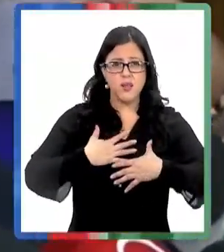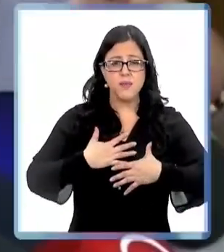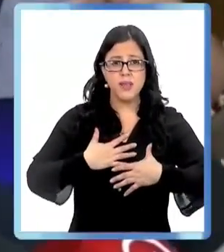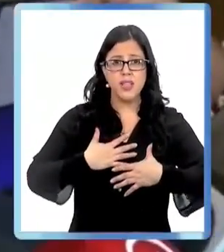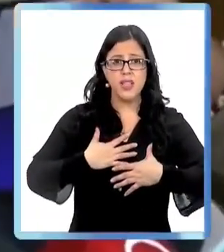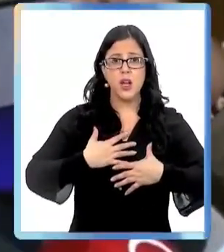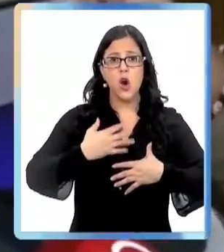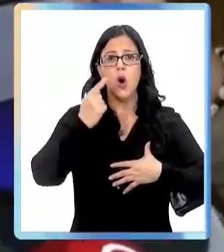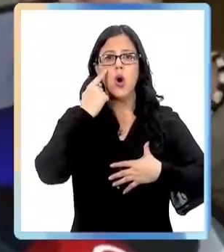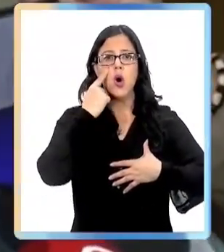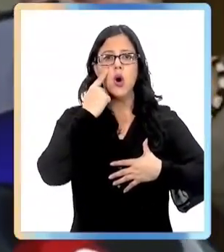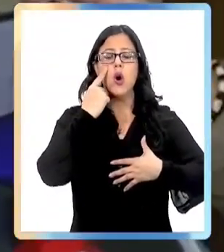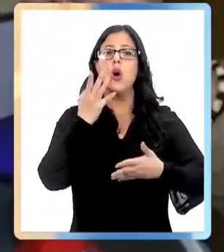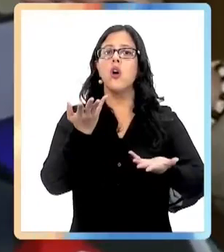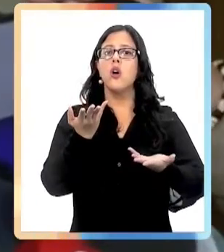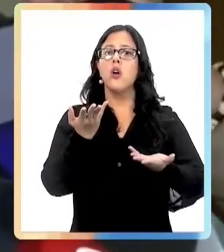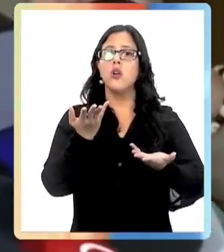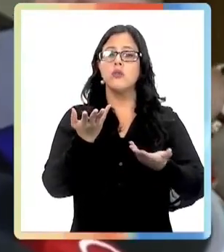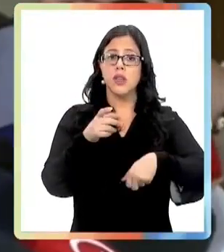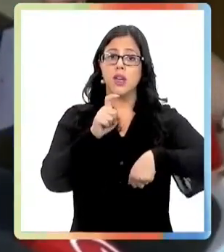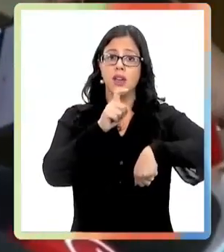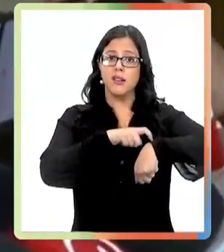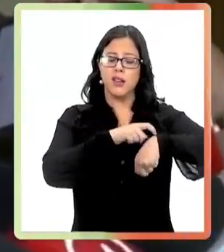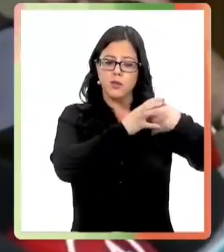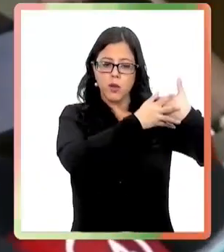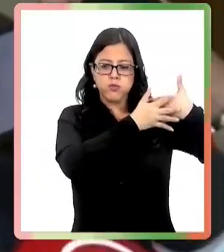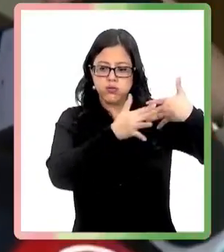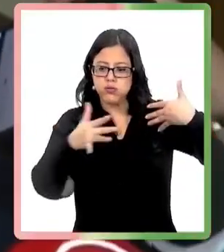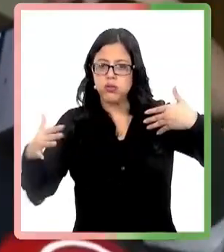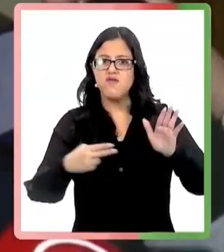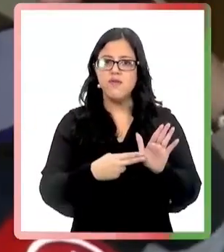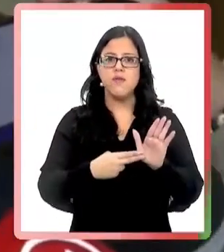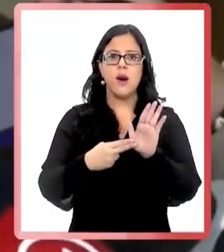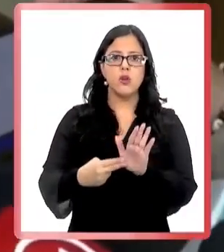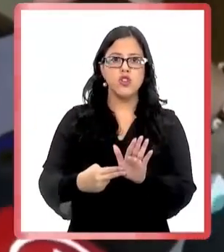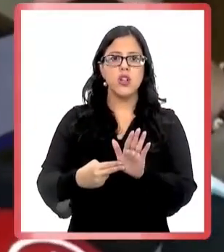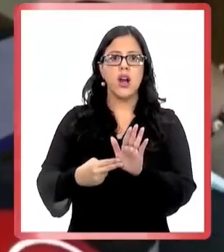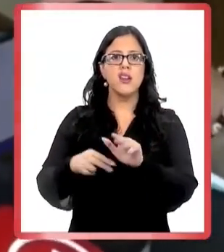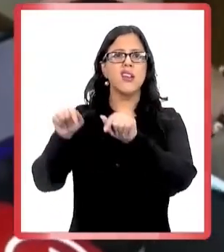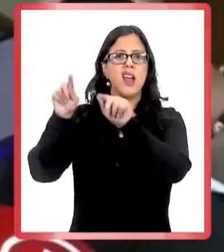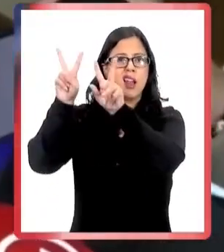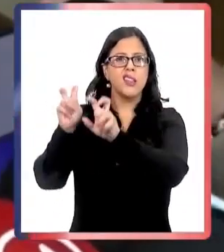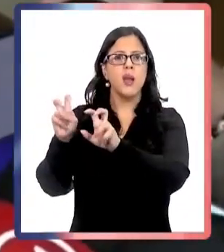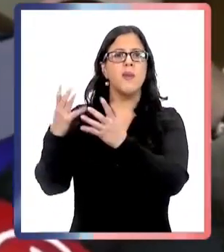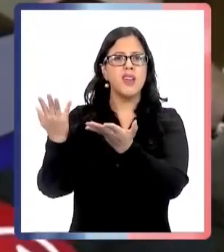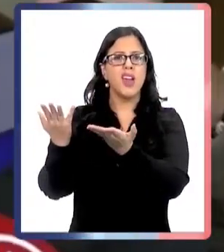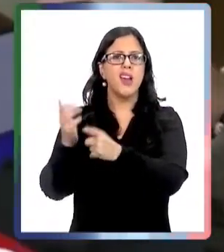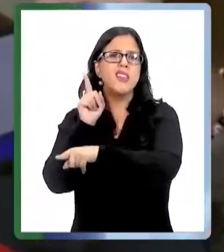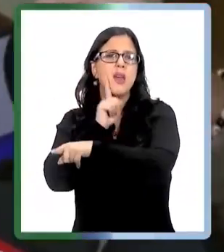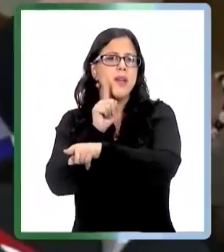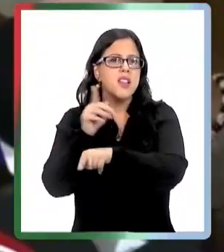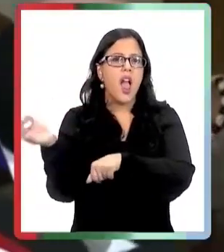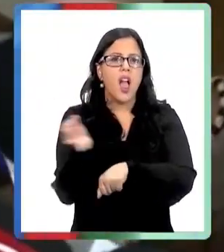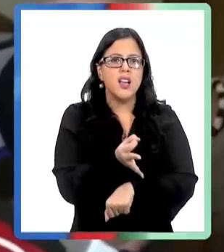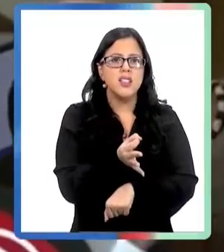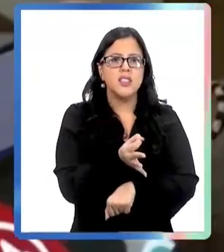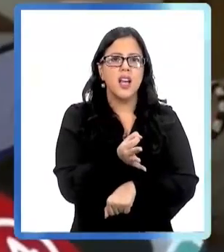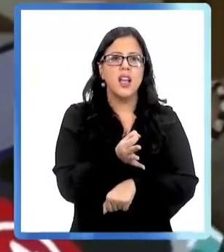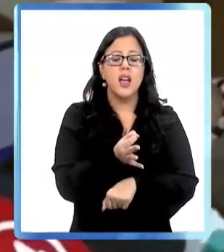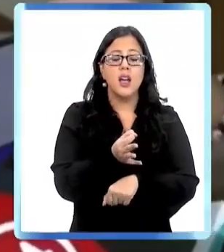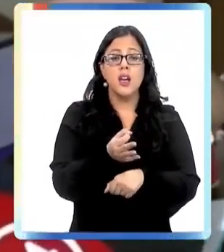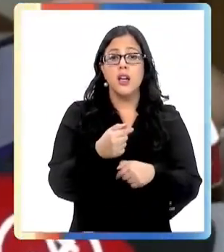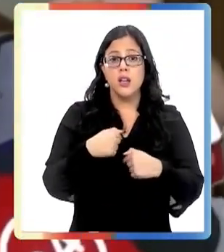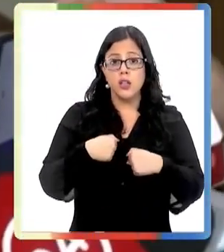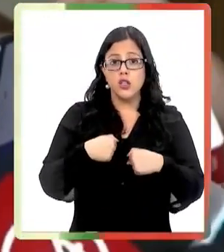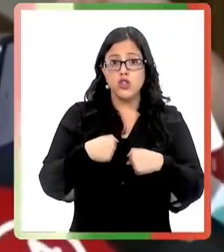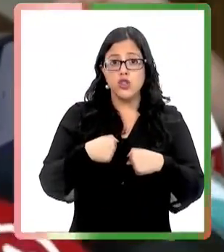mi persona, creo que el tiempo va a ir demostrando el carácter de calumnias que tuvieron.